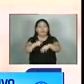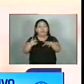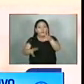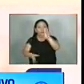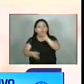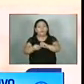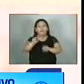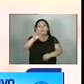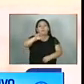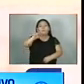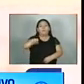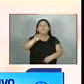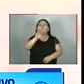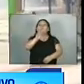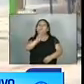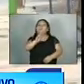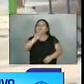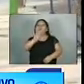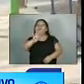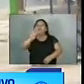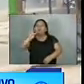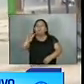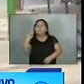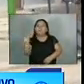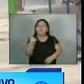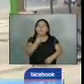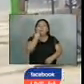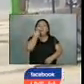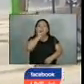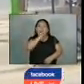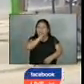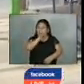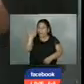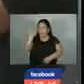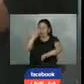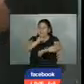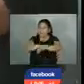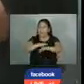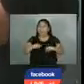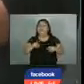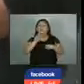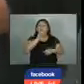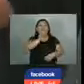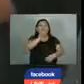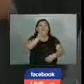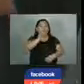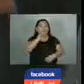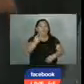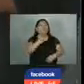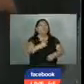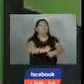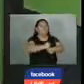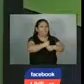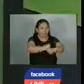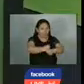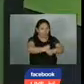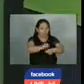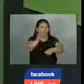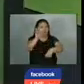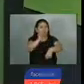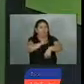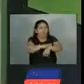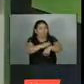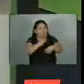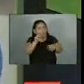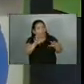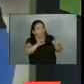sumaron 3.244 casos. Por otra parte, se registran 12 casos confirmados con y sin signo